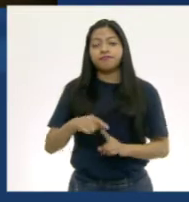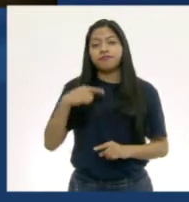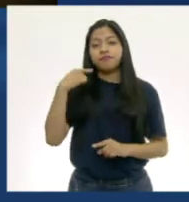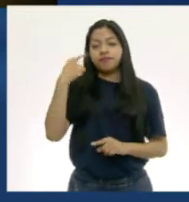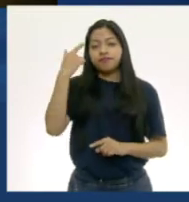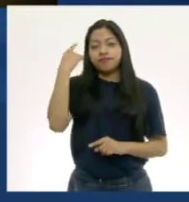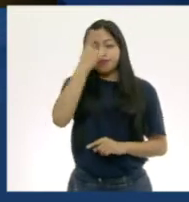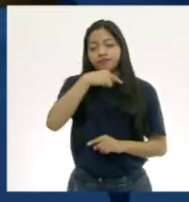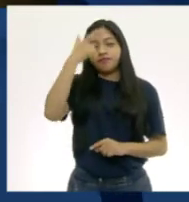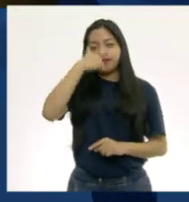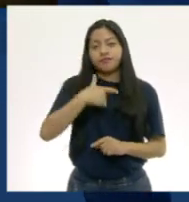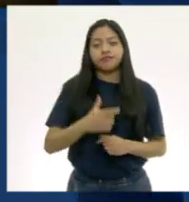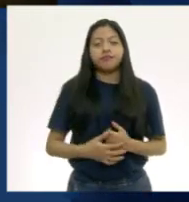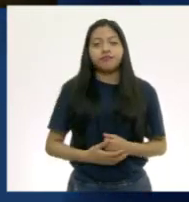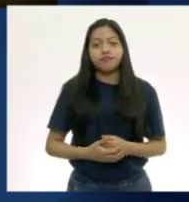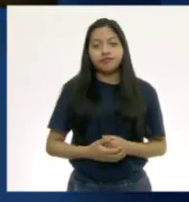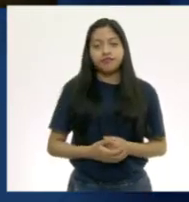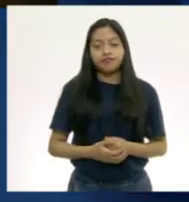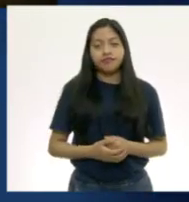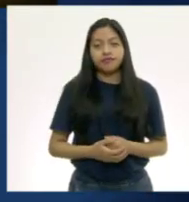nocturnas.